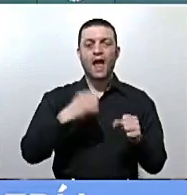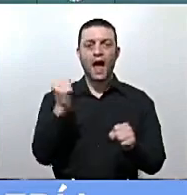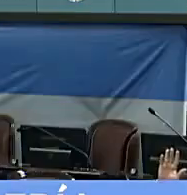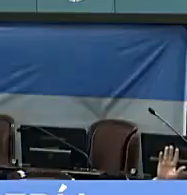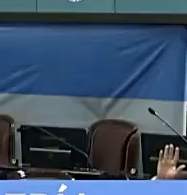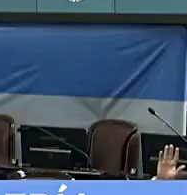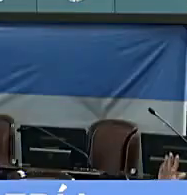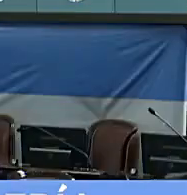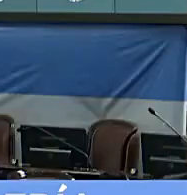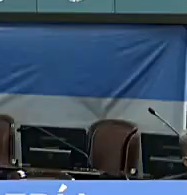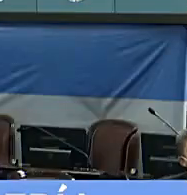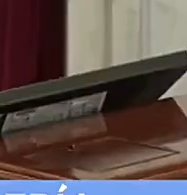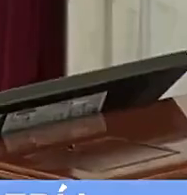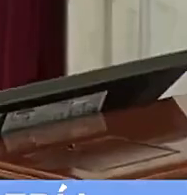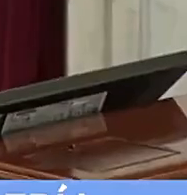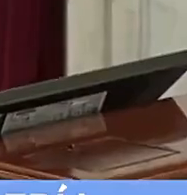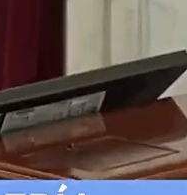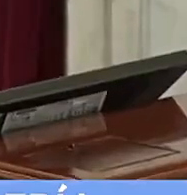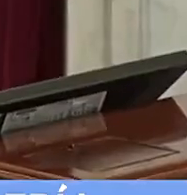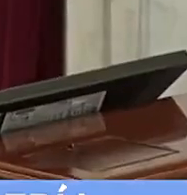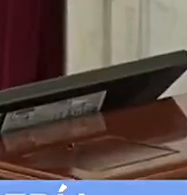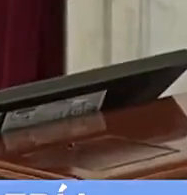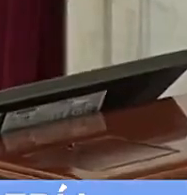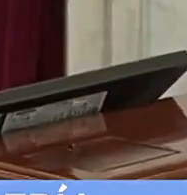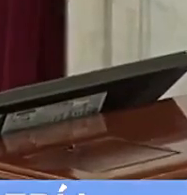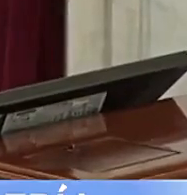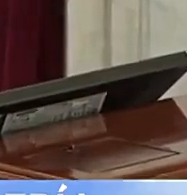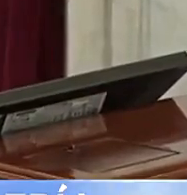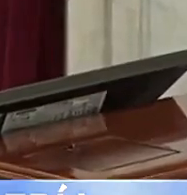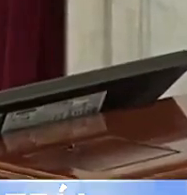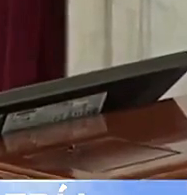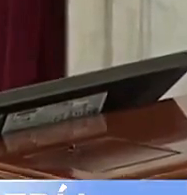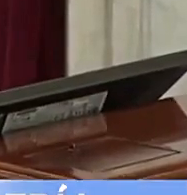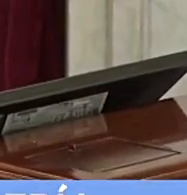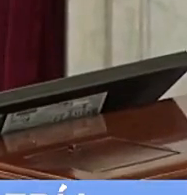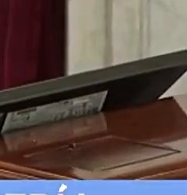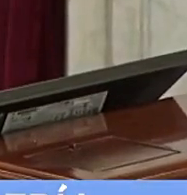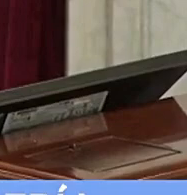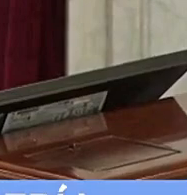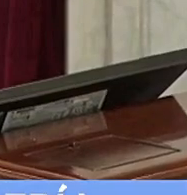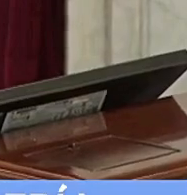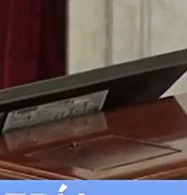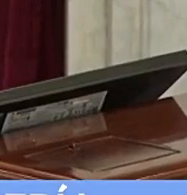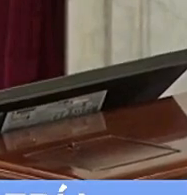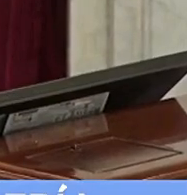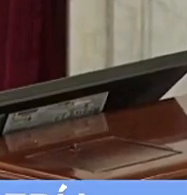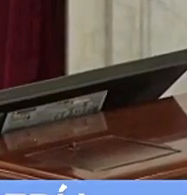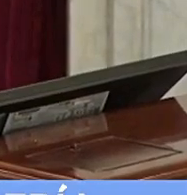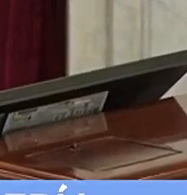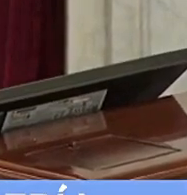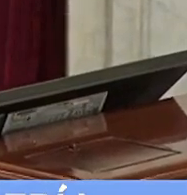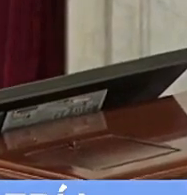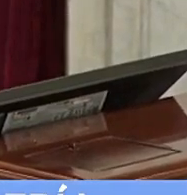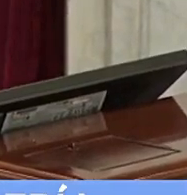Aprobadas. Propongo se vote en general y en particular en una sola votación y por medios electrónicos el orden del